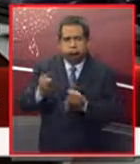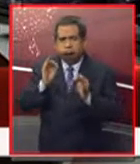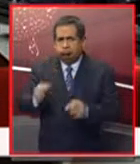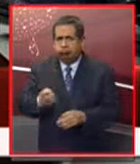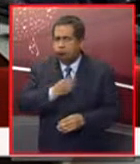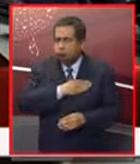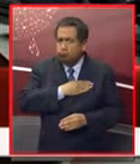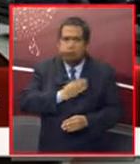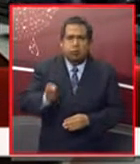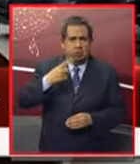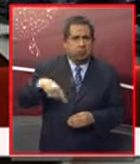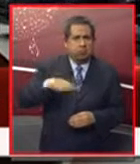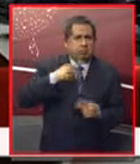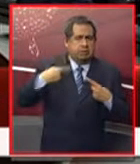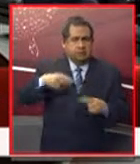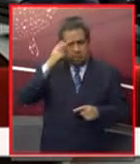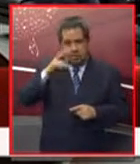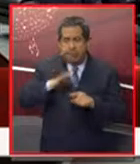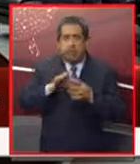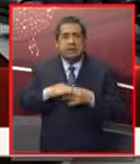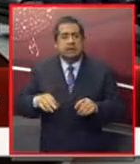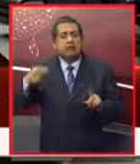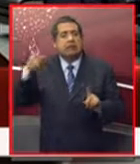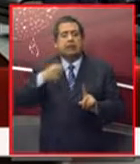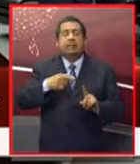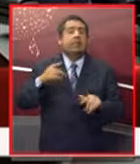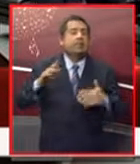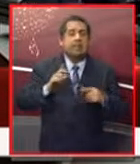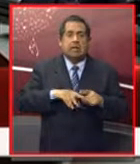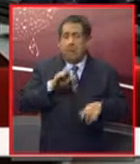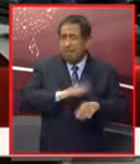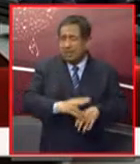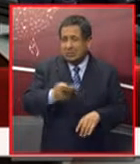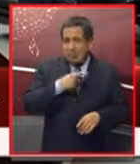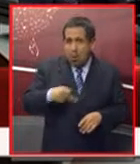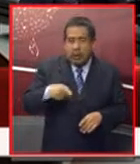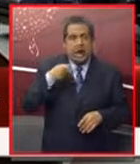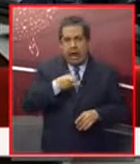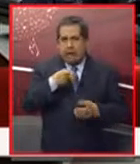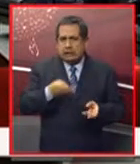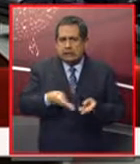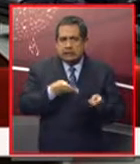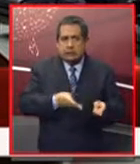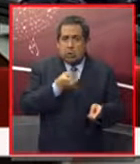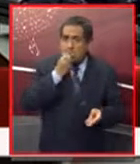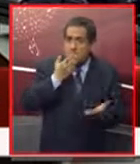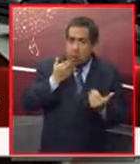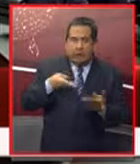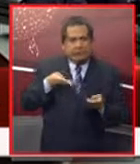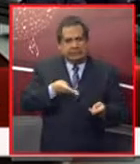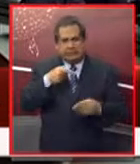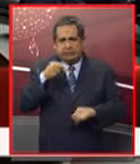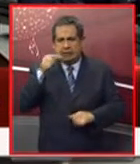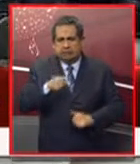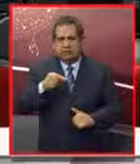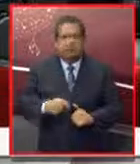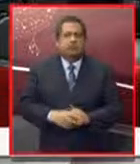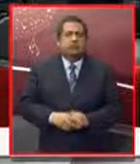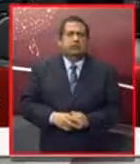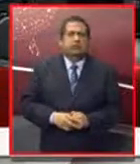los mexicanos, en particular para aquellos en extrema pobreza o con carencia alimentaria severa.